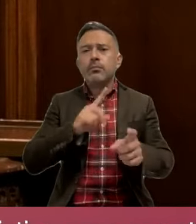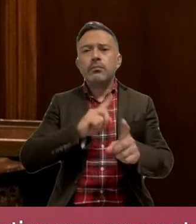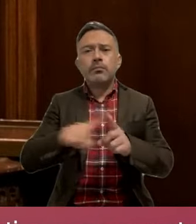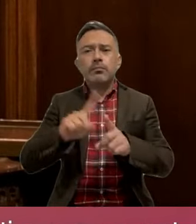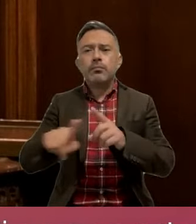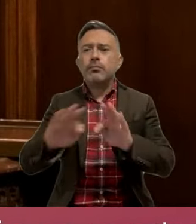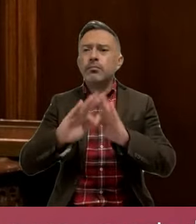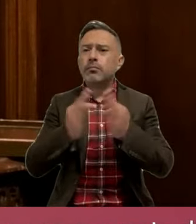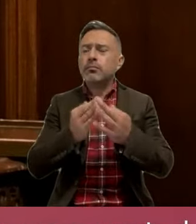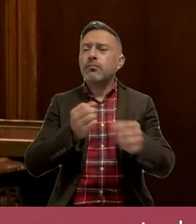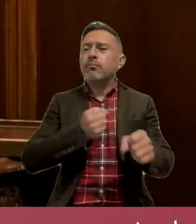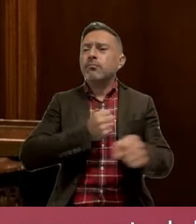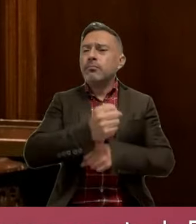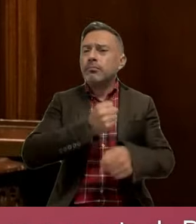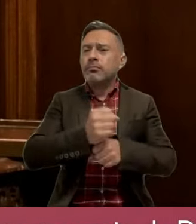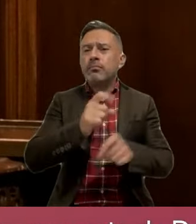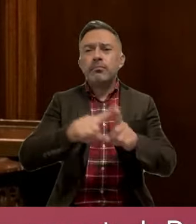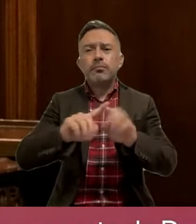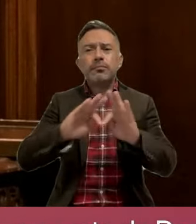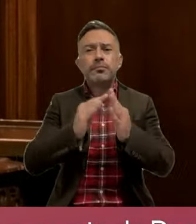tipos de violencia que existen.